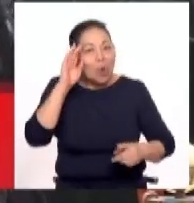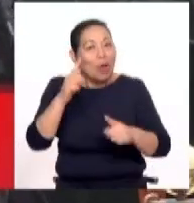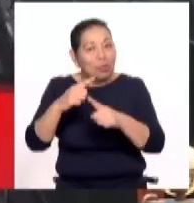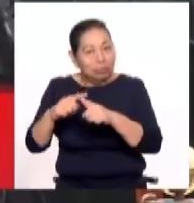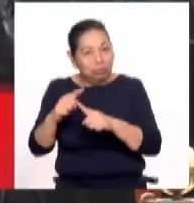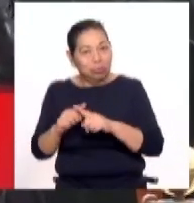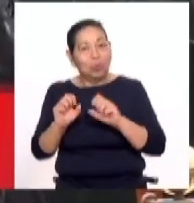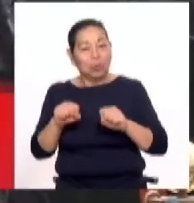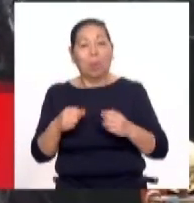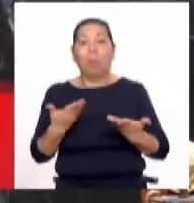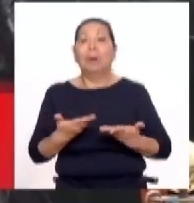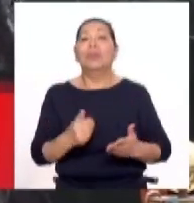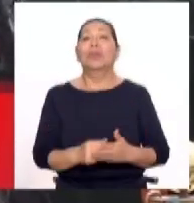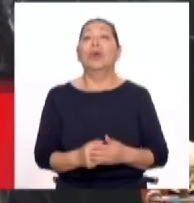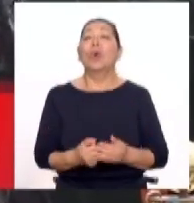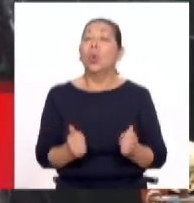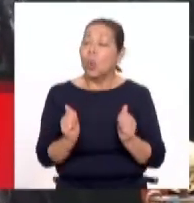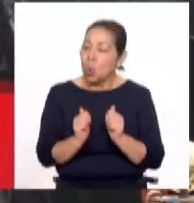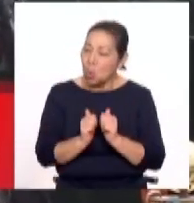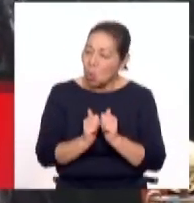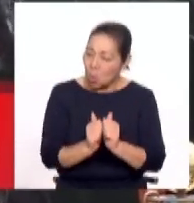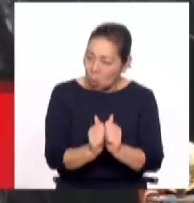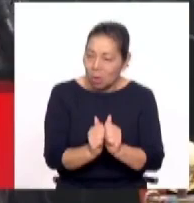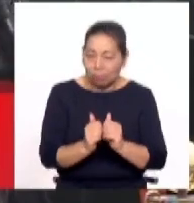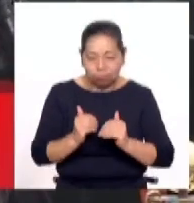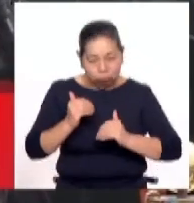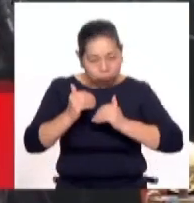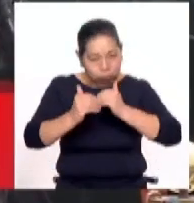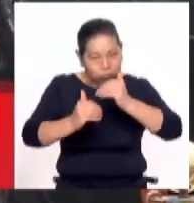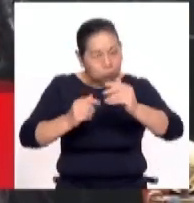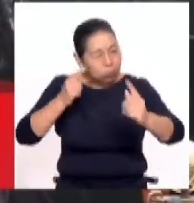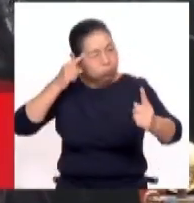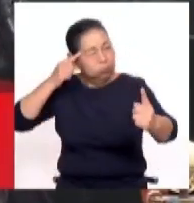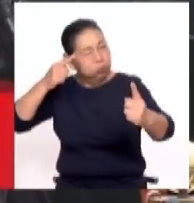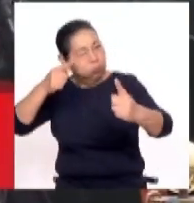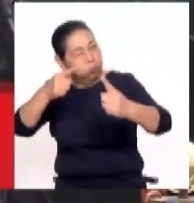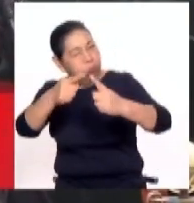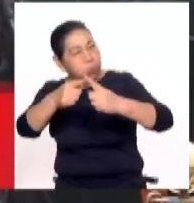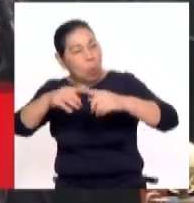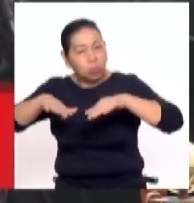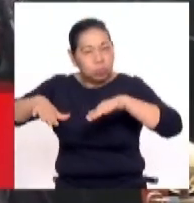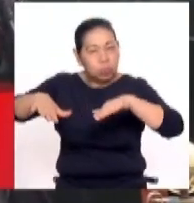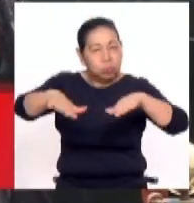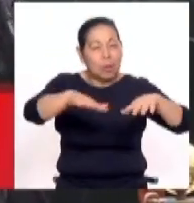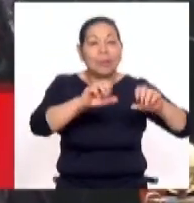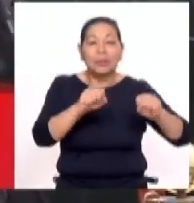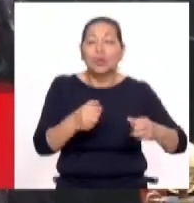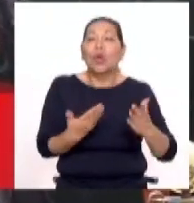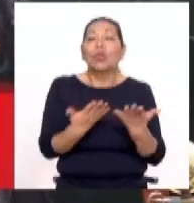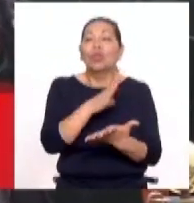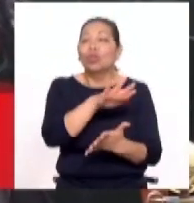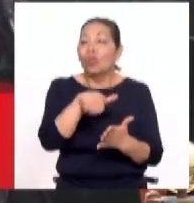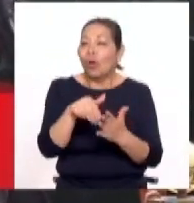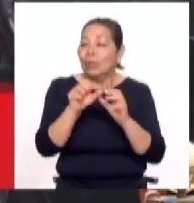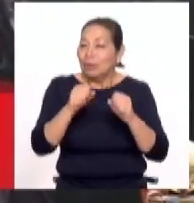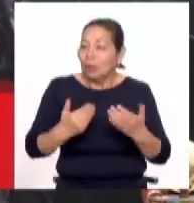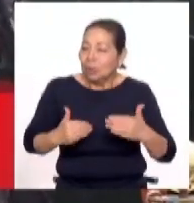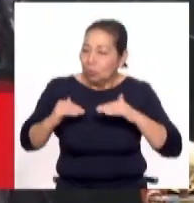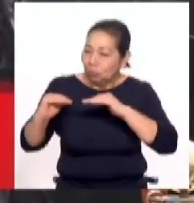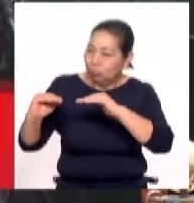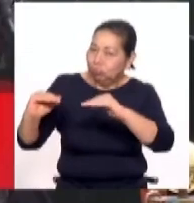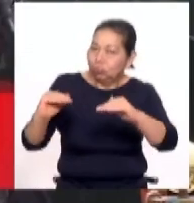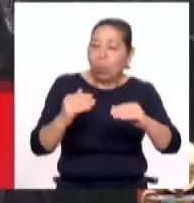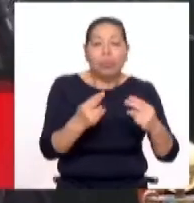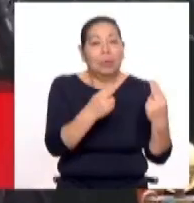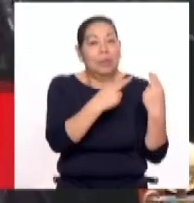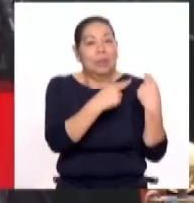policías. Caminemos juntos hacia ese horizonte al que todos aspiramos, alineados en